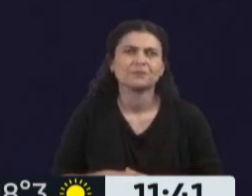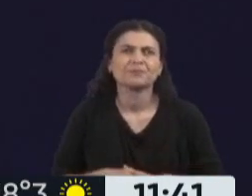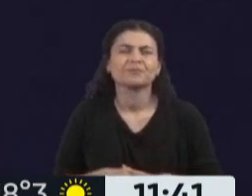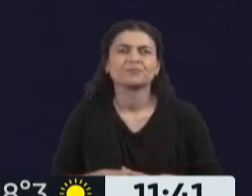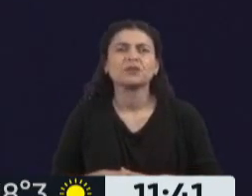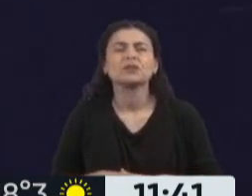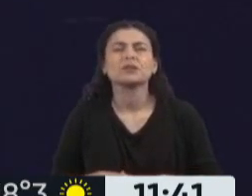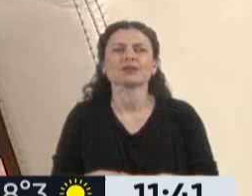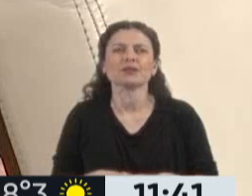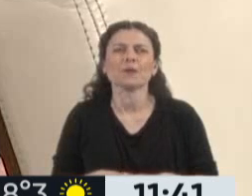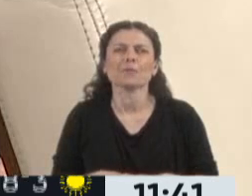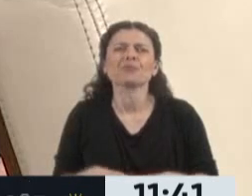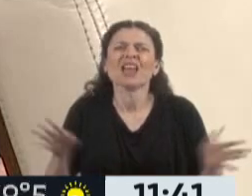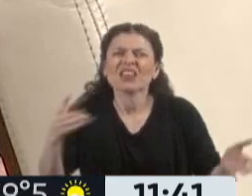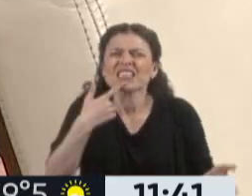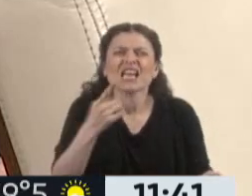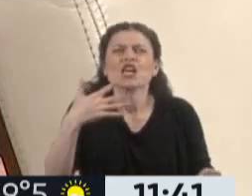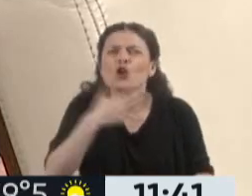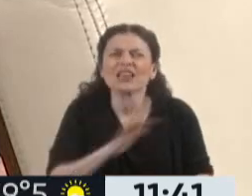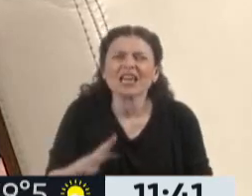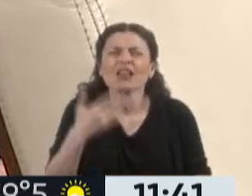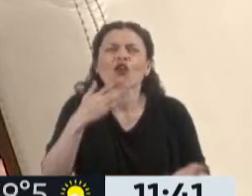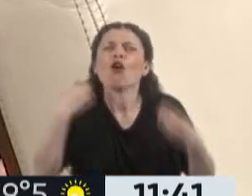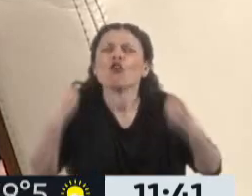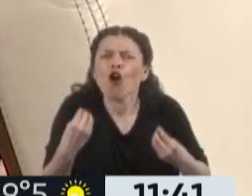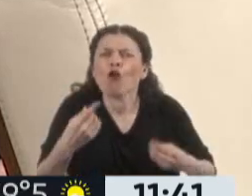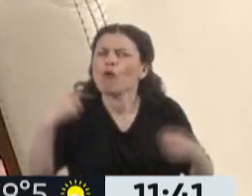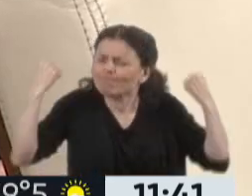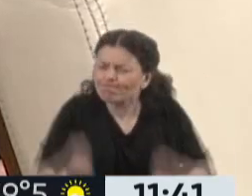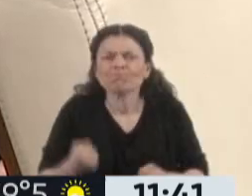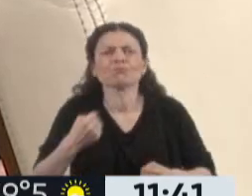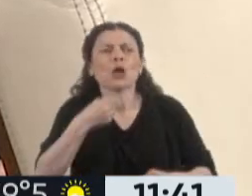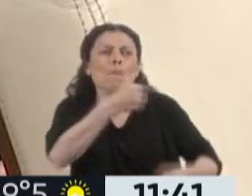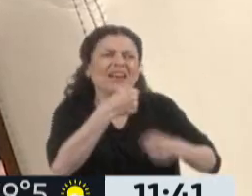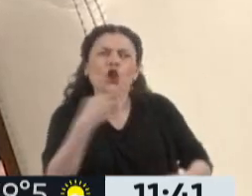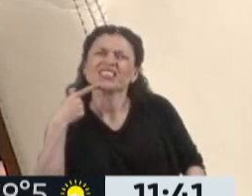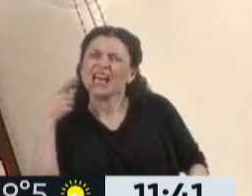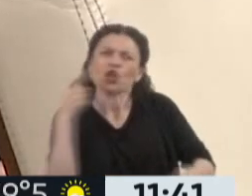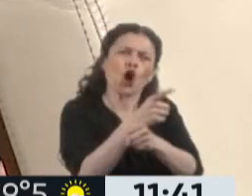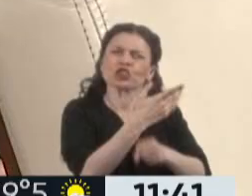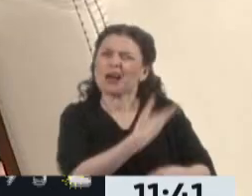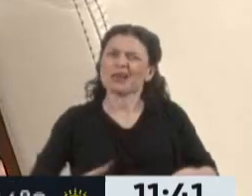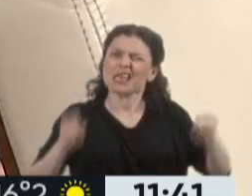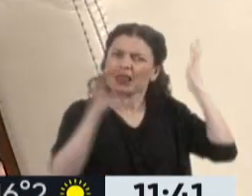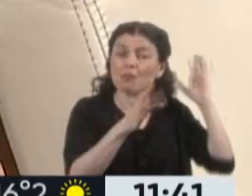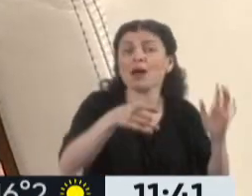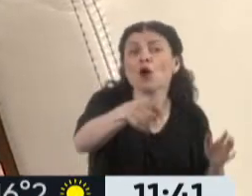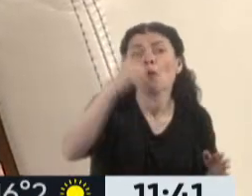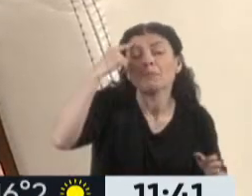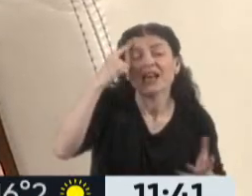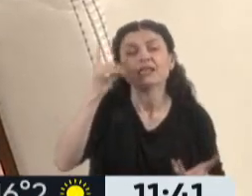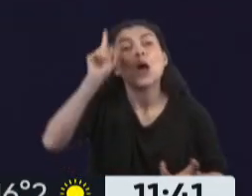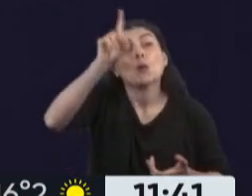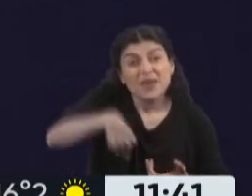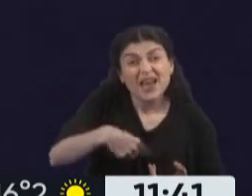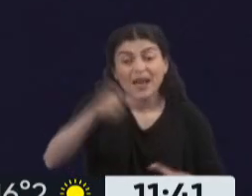los medios, a pesar de las buenas noticias que hay en macroeconomía. Bueno, aquí, pero está bien. ¿es por la pauta? ¿Ustedes creen que es por la reducción de la pauta o no? No, bueno,